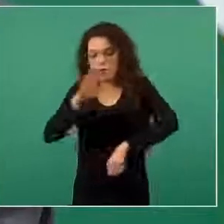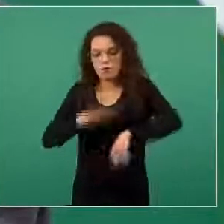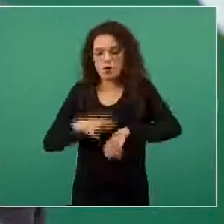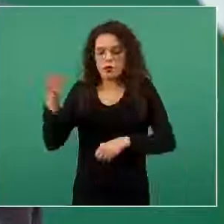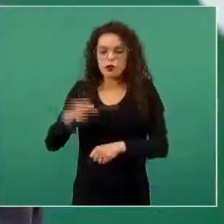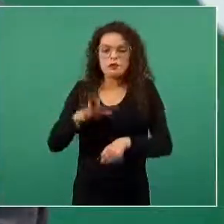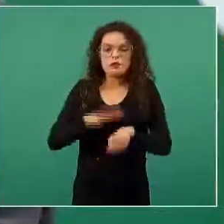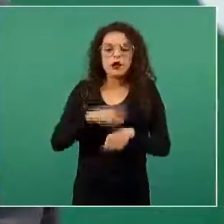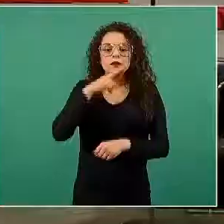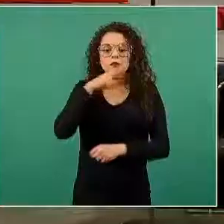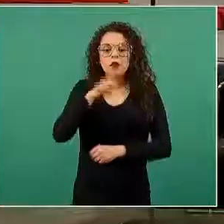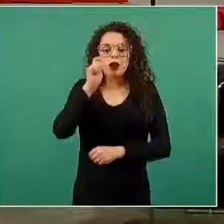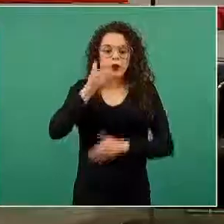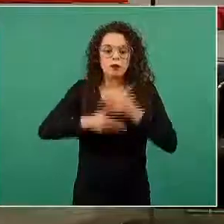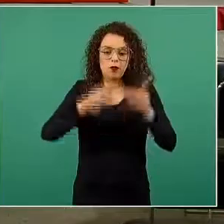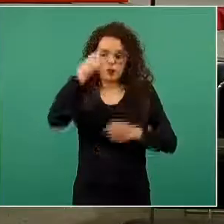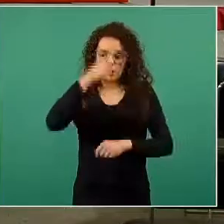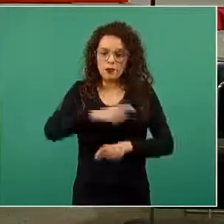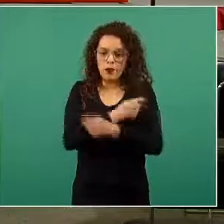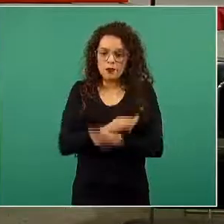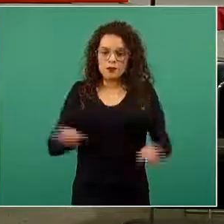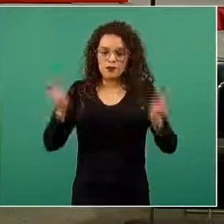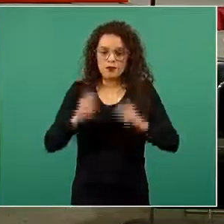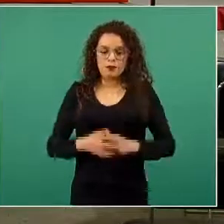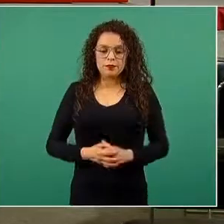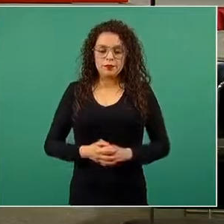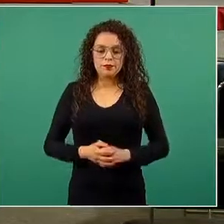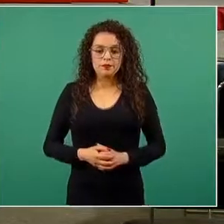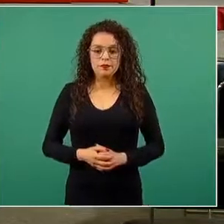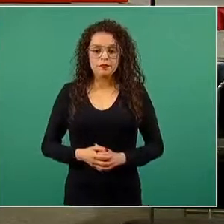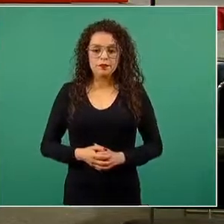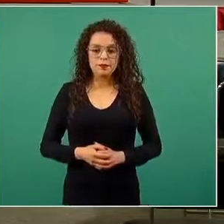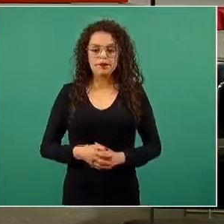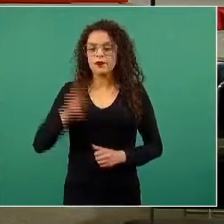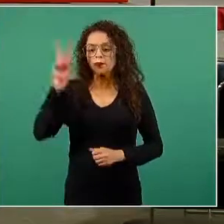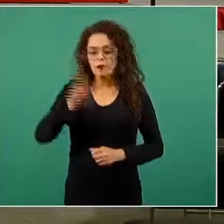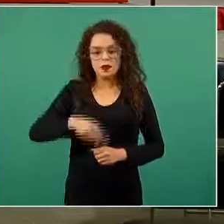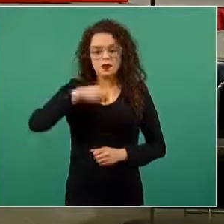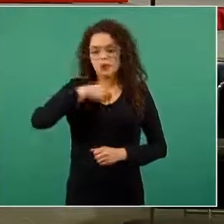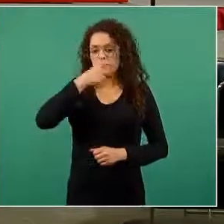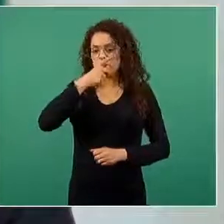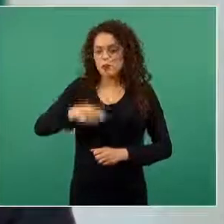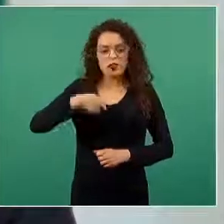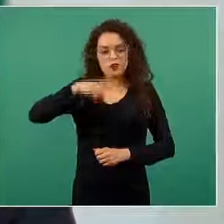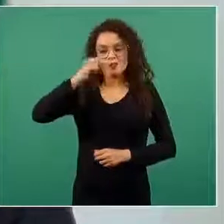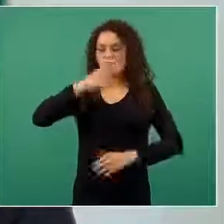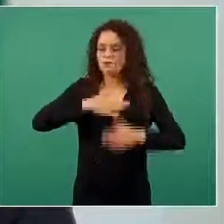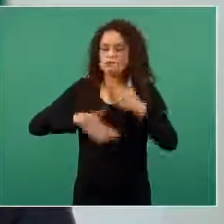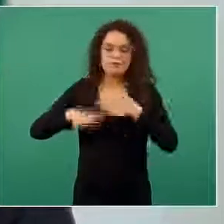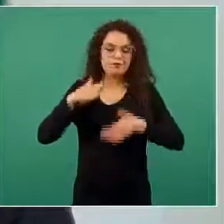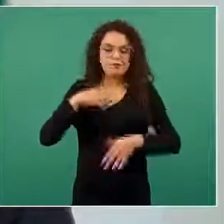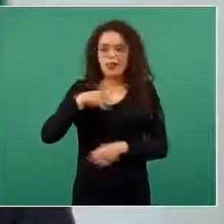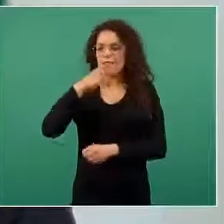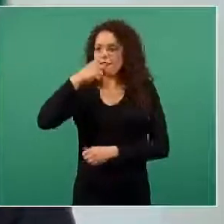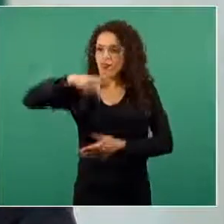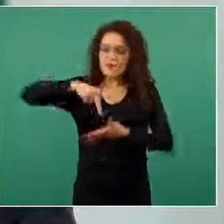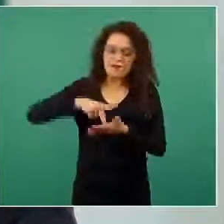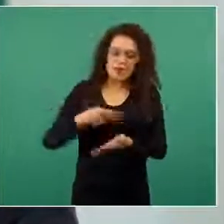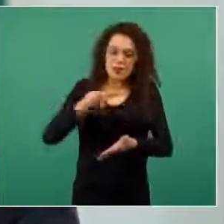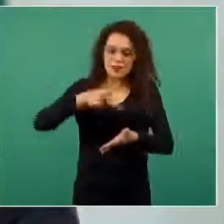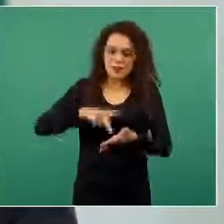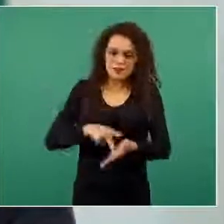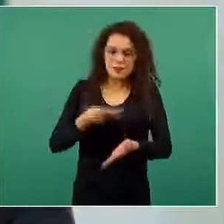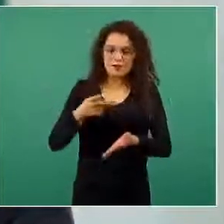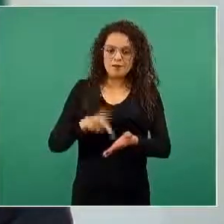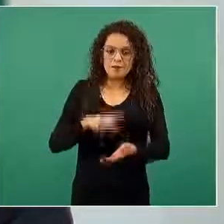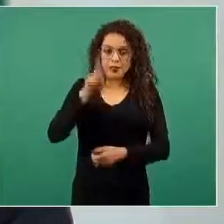eficiente y mucho más eficaz el proceso. Aquí, insisto, no me cansaré de repetir que el gran